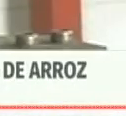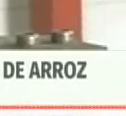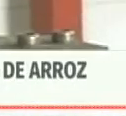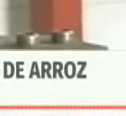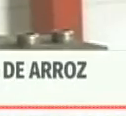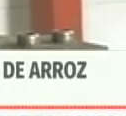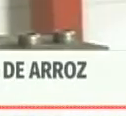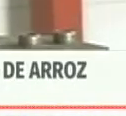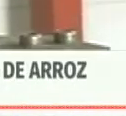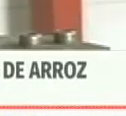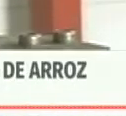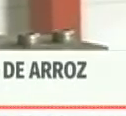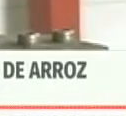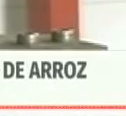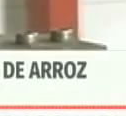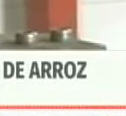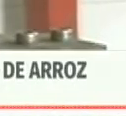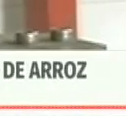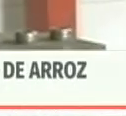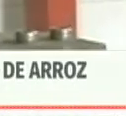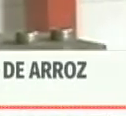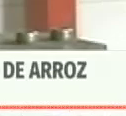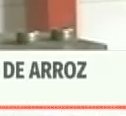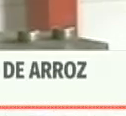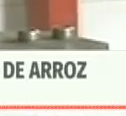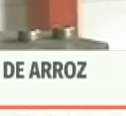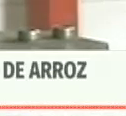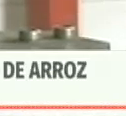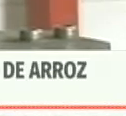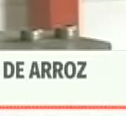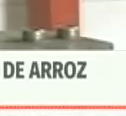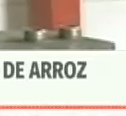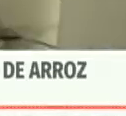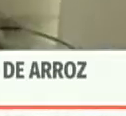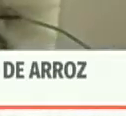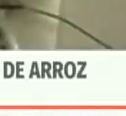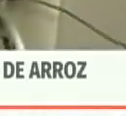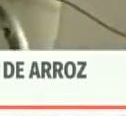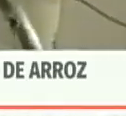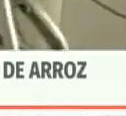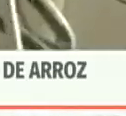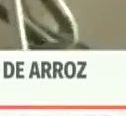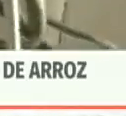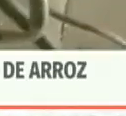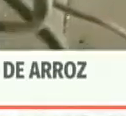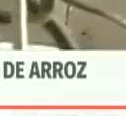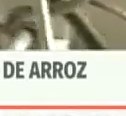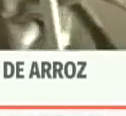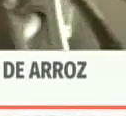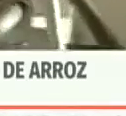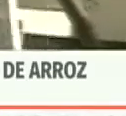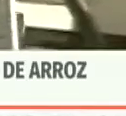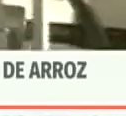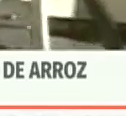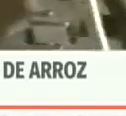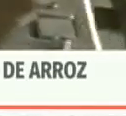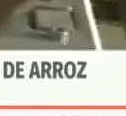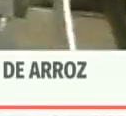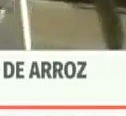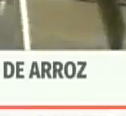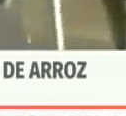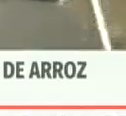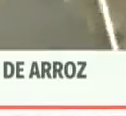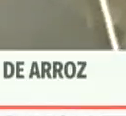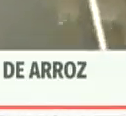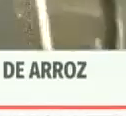1.200.000 kilos producen mensualmente. Han producido ya en lo que va de año más de 5 millones de kilos,